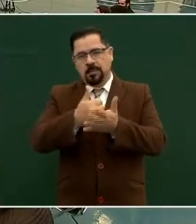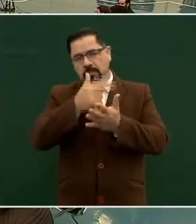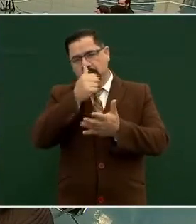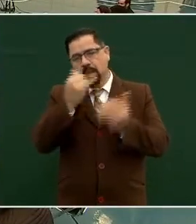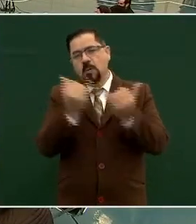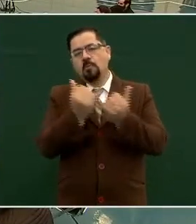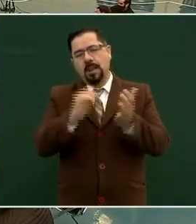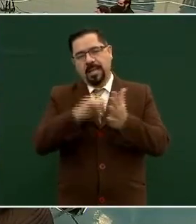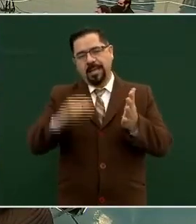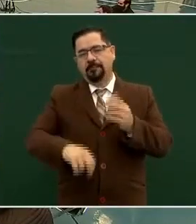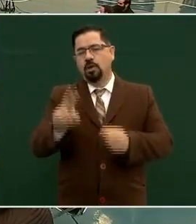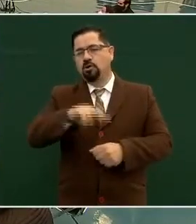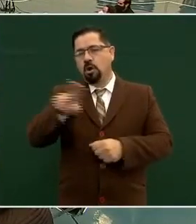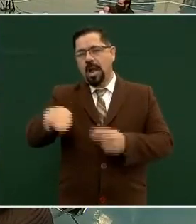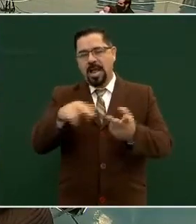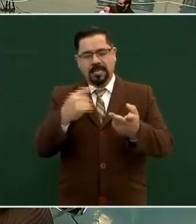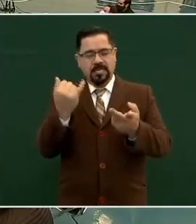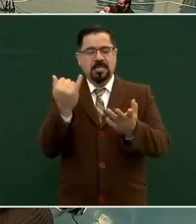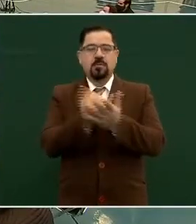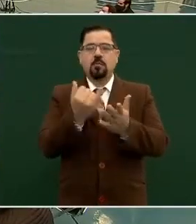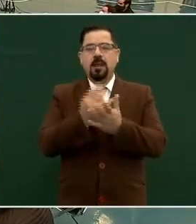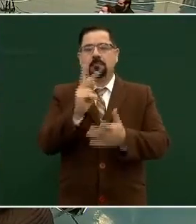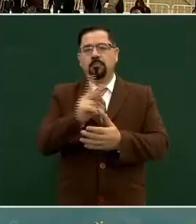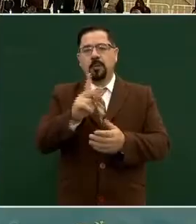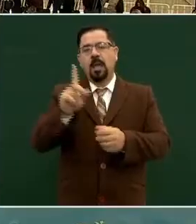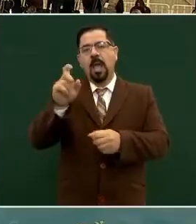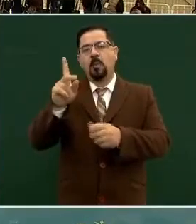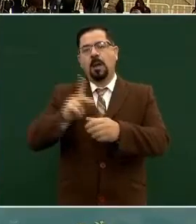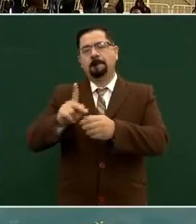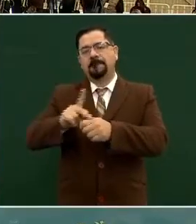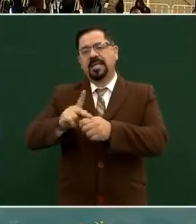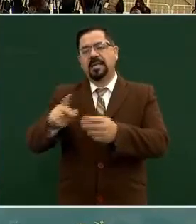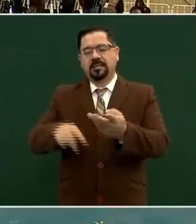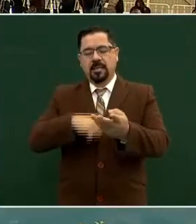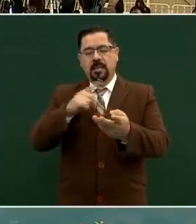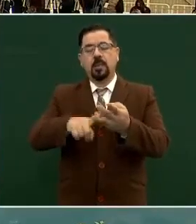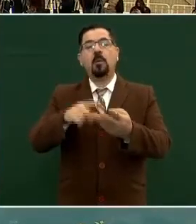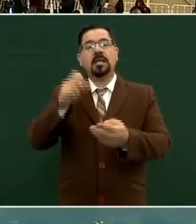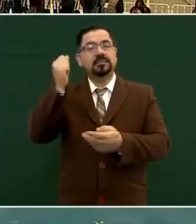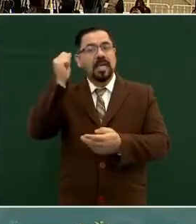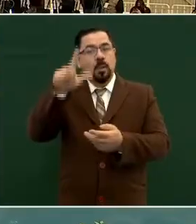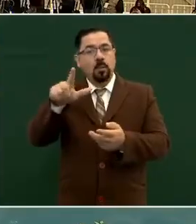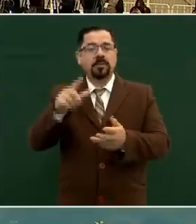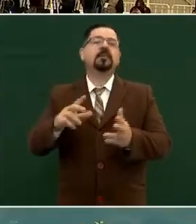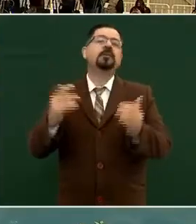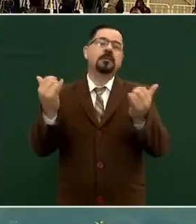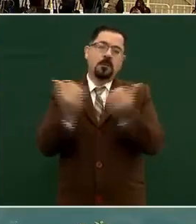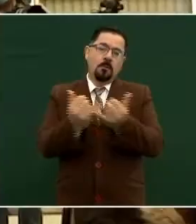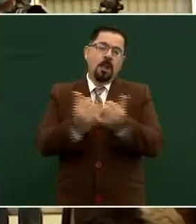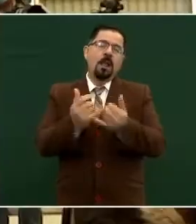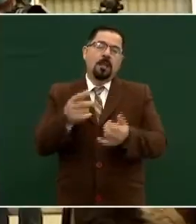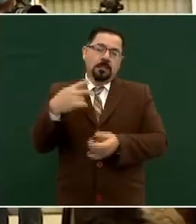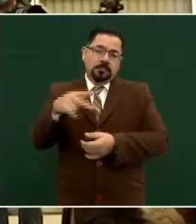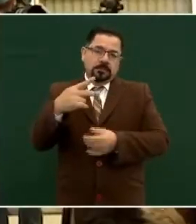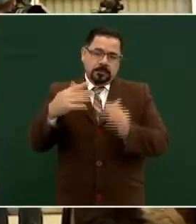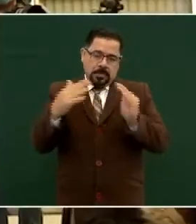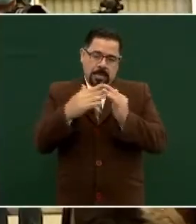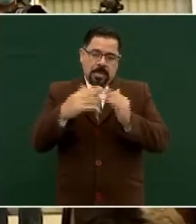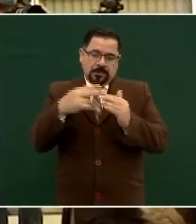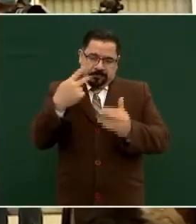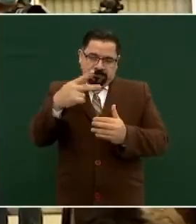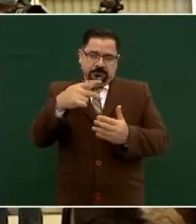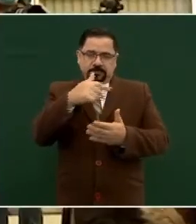Agua Prieta, en San Luis Río Colorado. Creo que sería importante que volteara a nuestra casa, que es Hermosillo, a la que le reitero, es usted muy